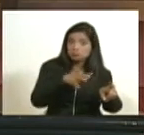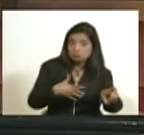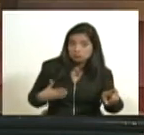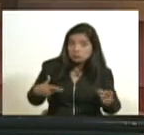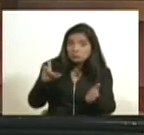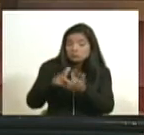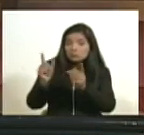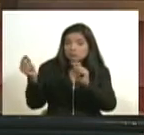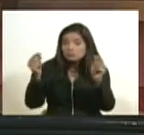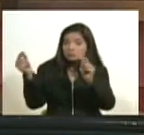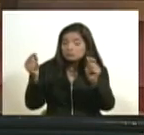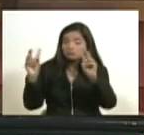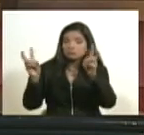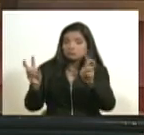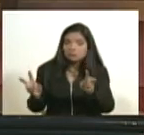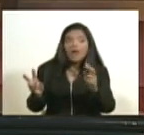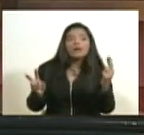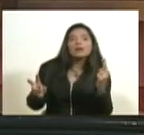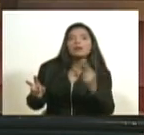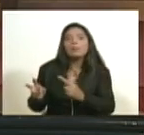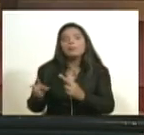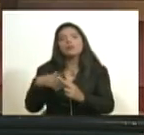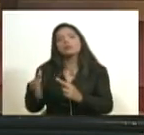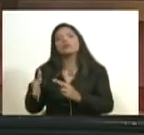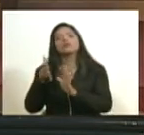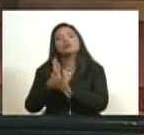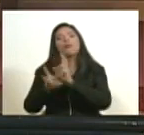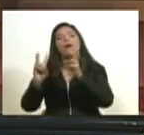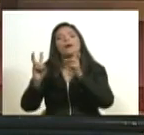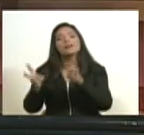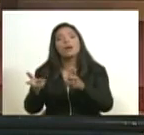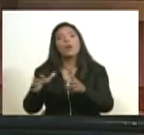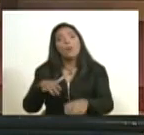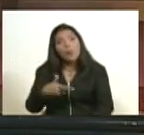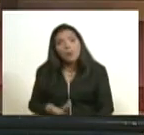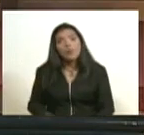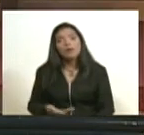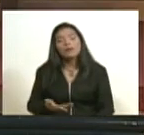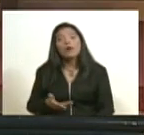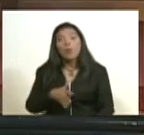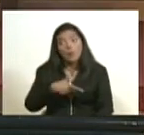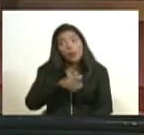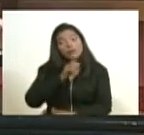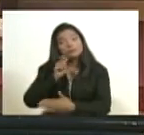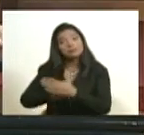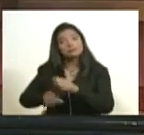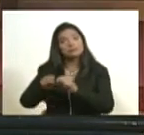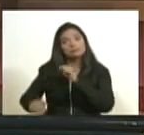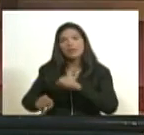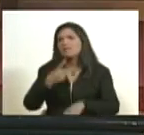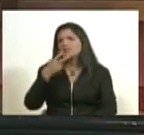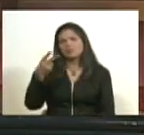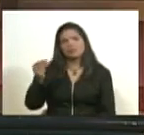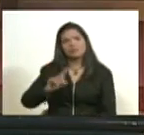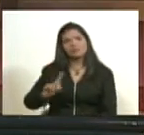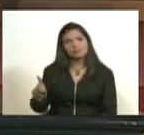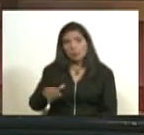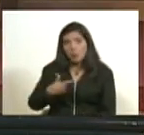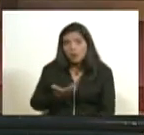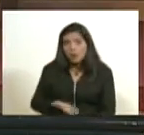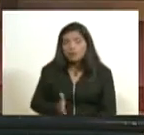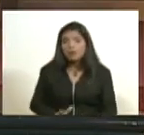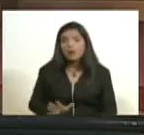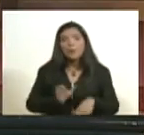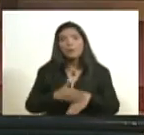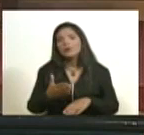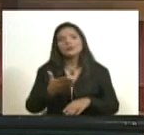partícipe y conteste del tema que se va a tratar y puede vetarlo, y se niega, porque